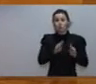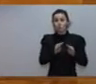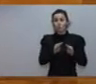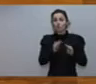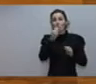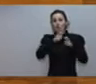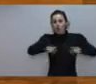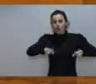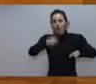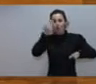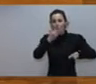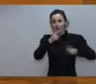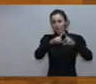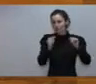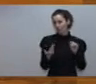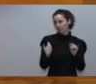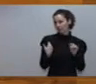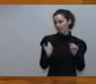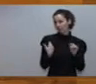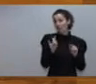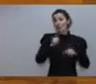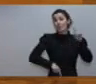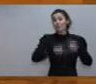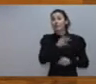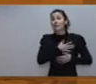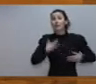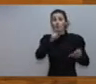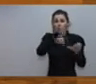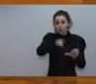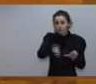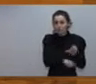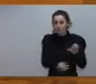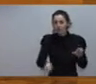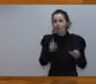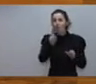un programa de incorporación voluntaria que está